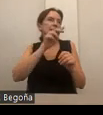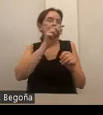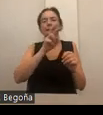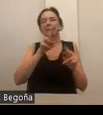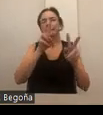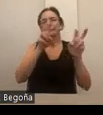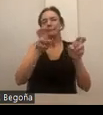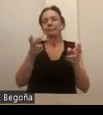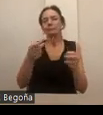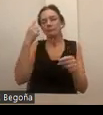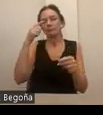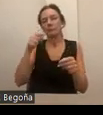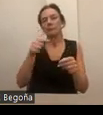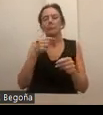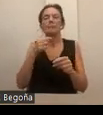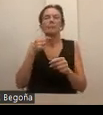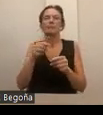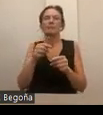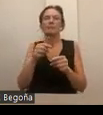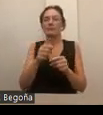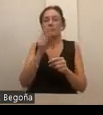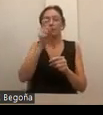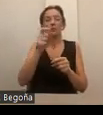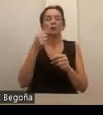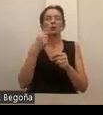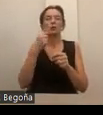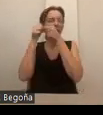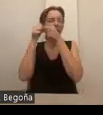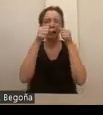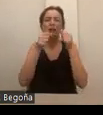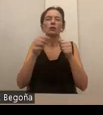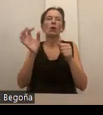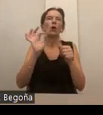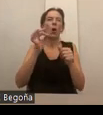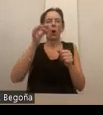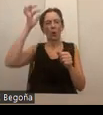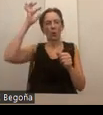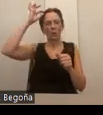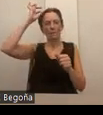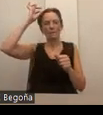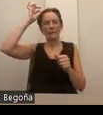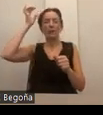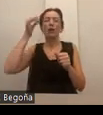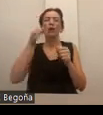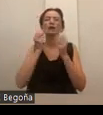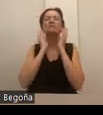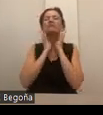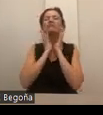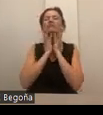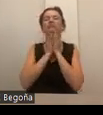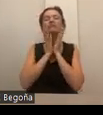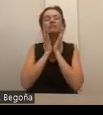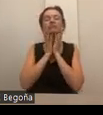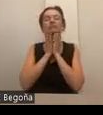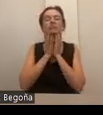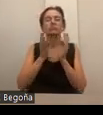bien sabéis, son pues, el acné, la aparición de pelo en el caso de las mujeres, aparición de pelo en la